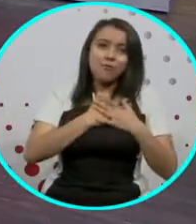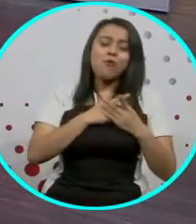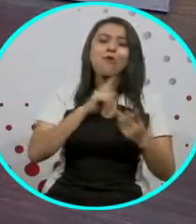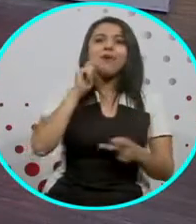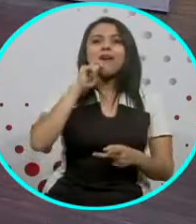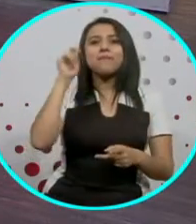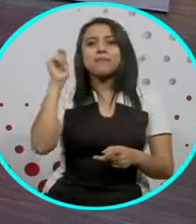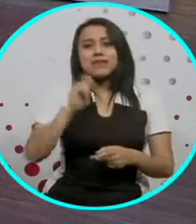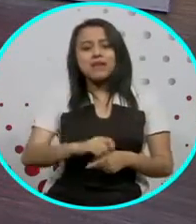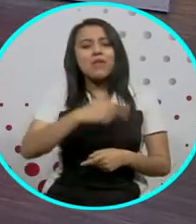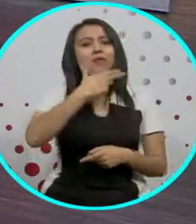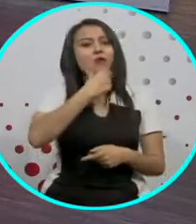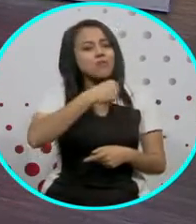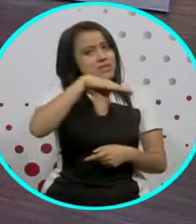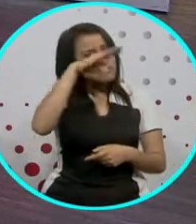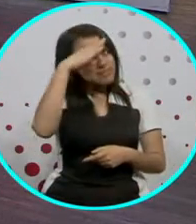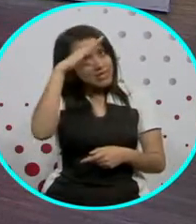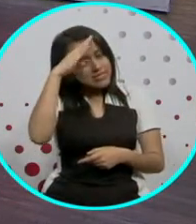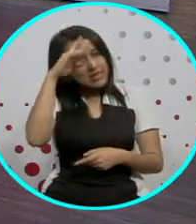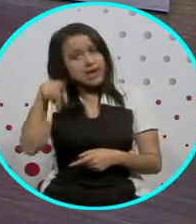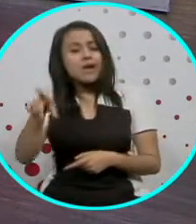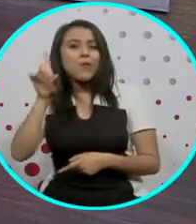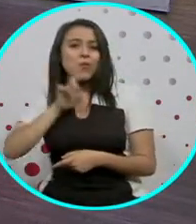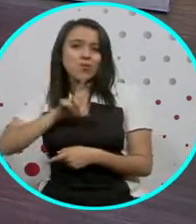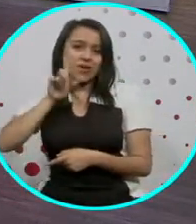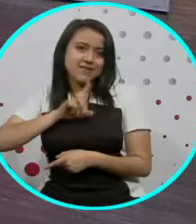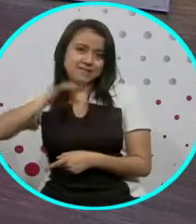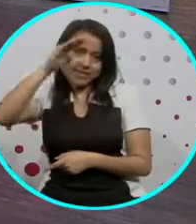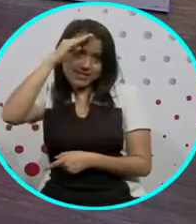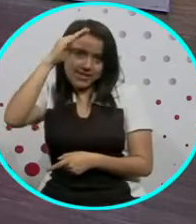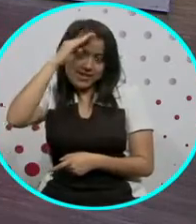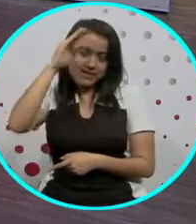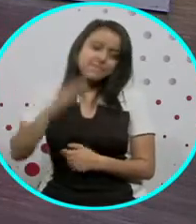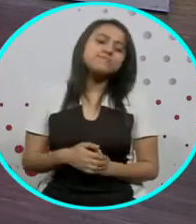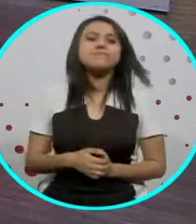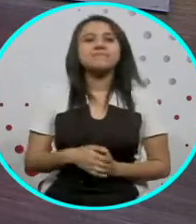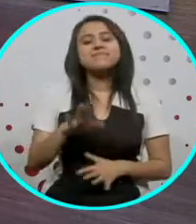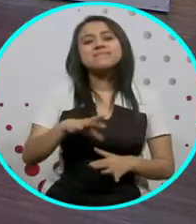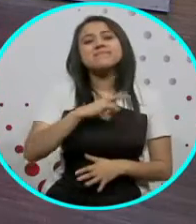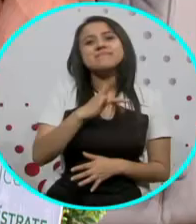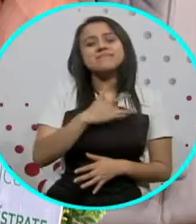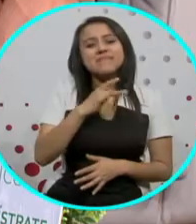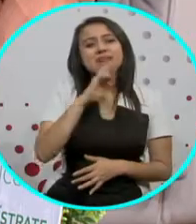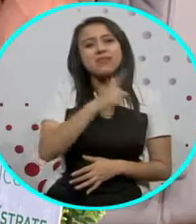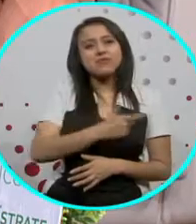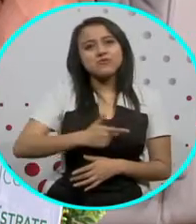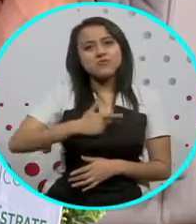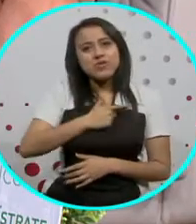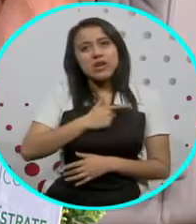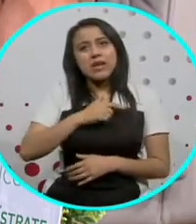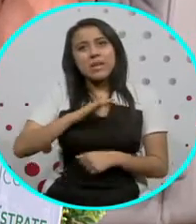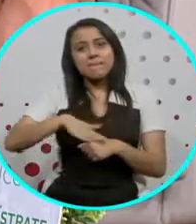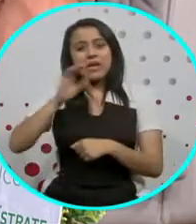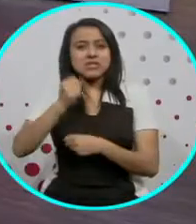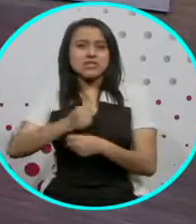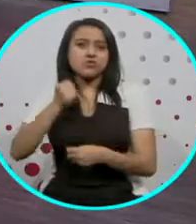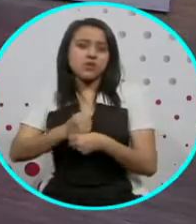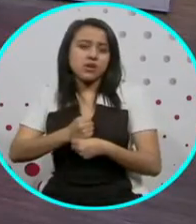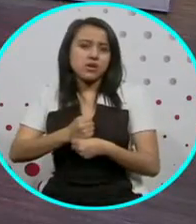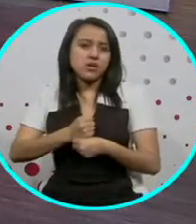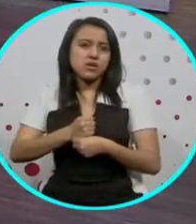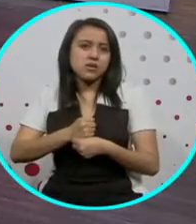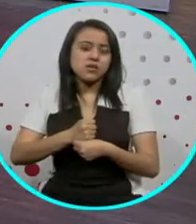que pensamos los hombres y lo que piensan las mujeres. ¿Se goza más de lo que se sufre? Se goza más de lo que se sufre, según los dos,